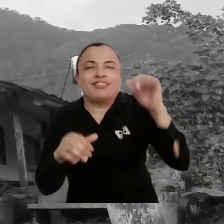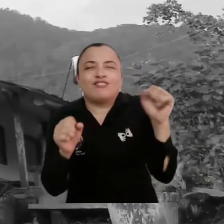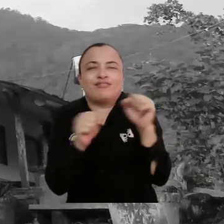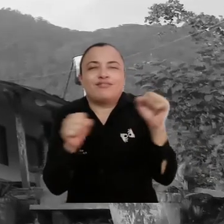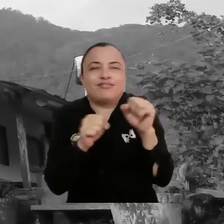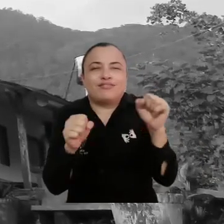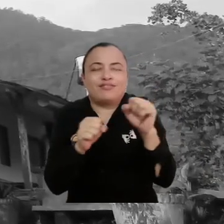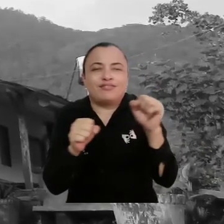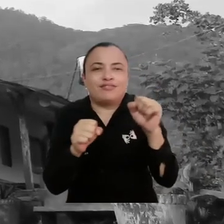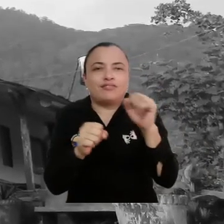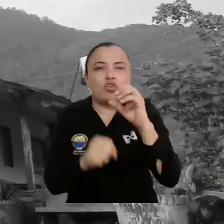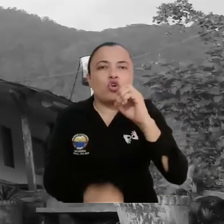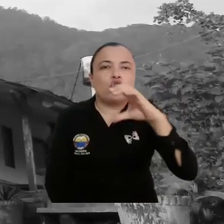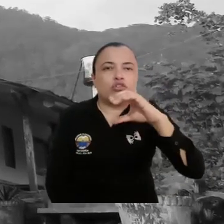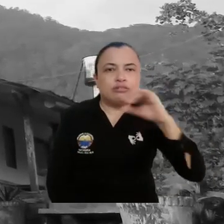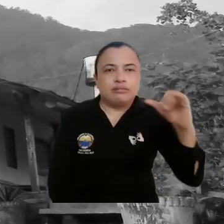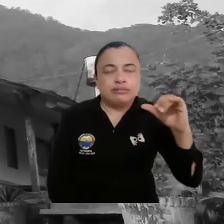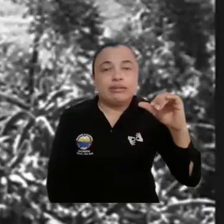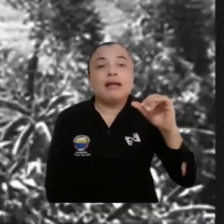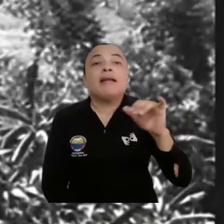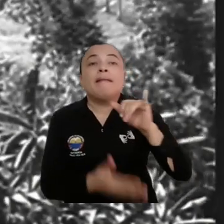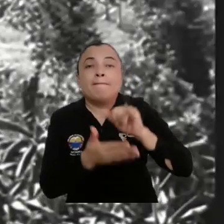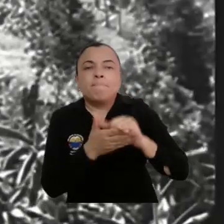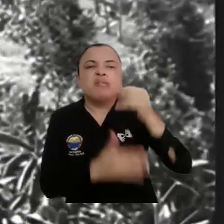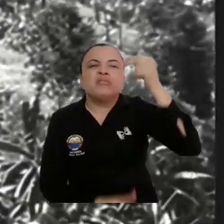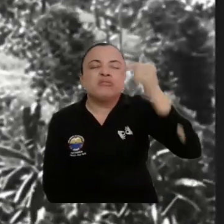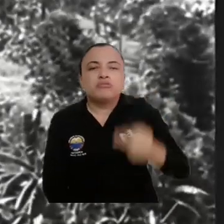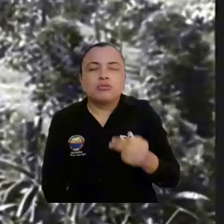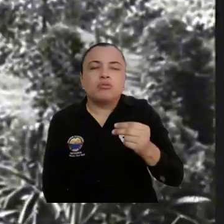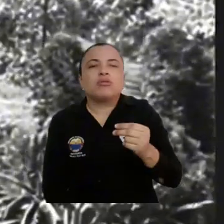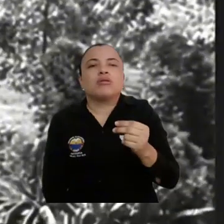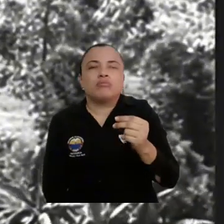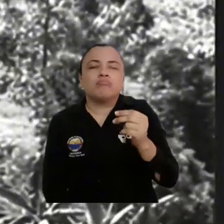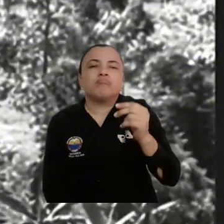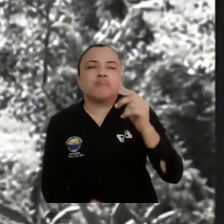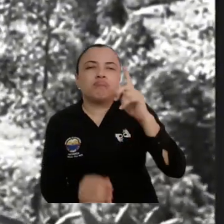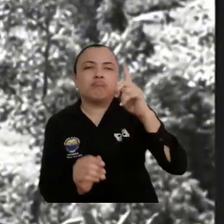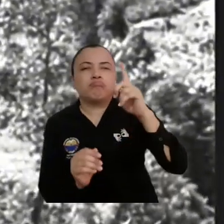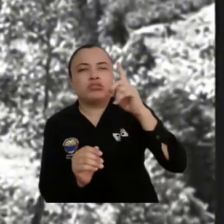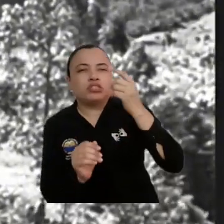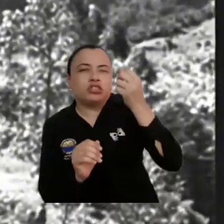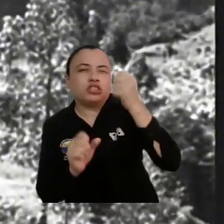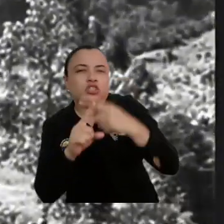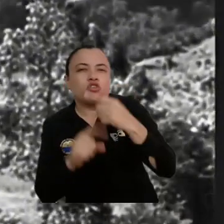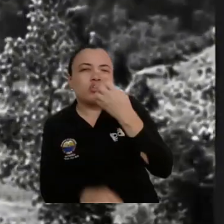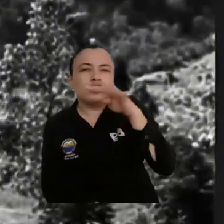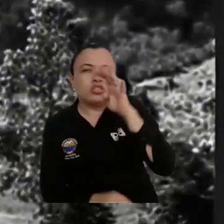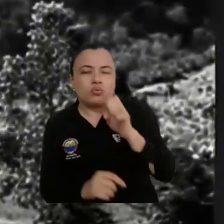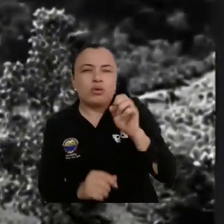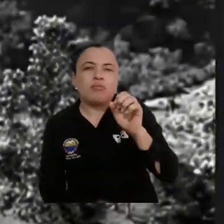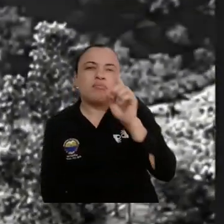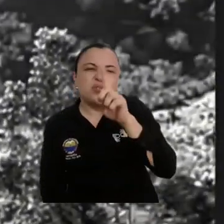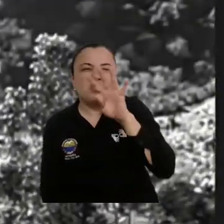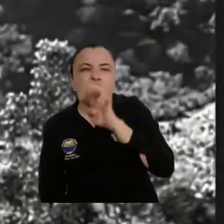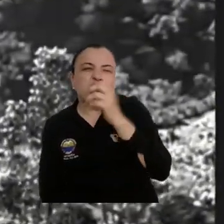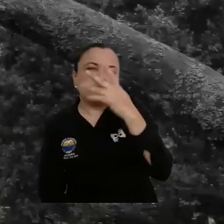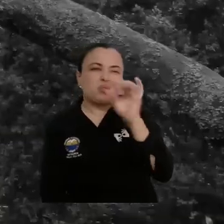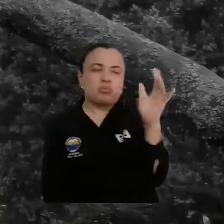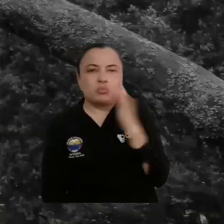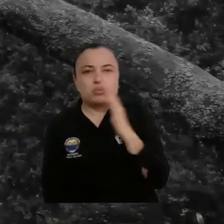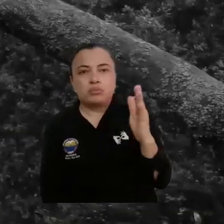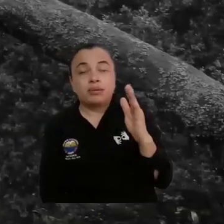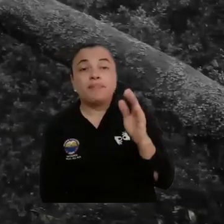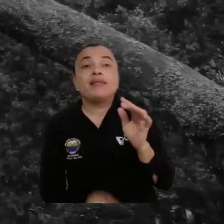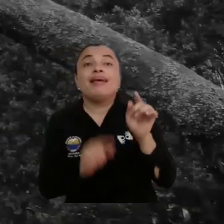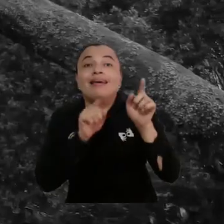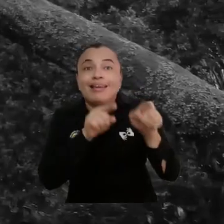Su historia inició pasada la segunda mitad del siglo XIX, vinculada inicialmente a empresarios amarios y a finales de dicho siglo